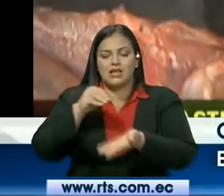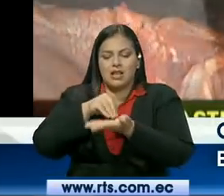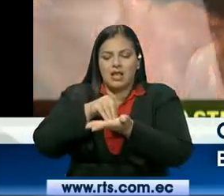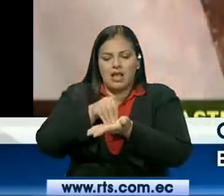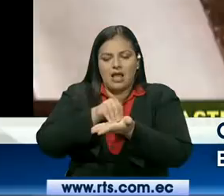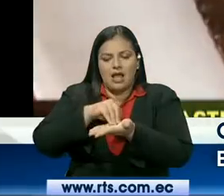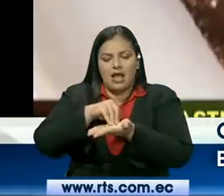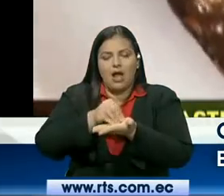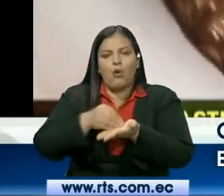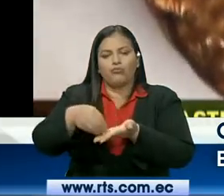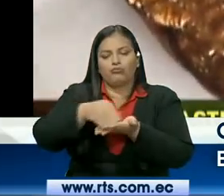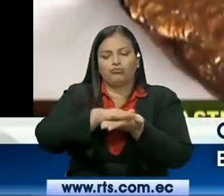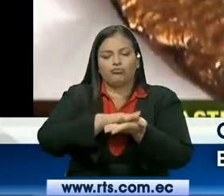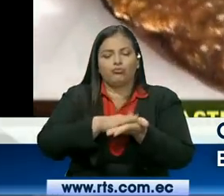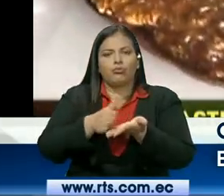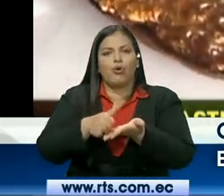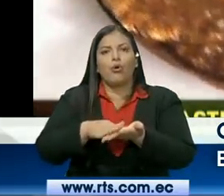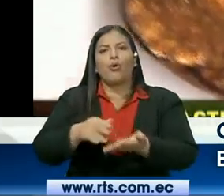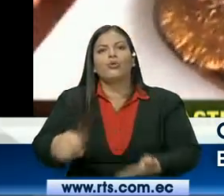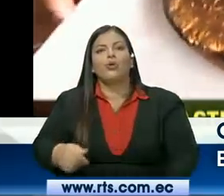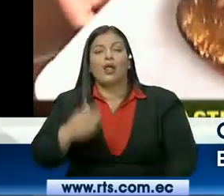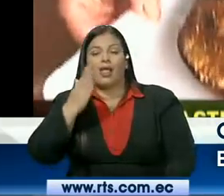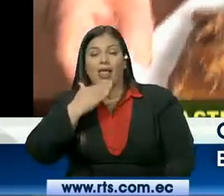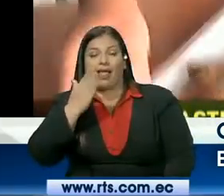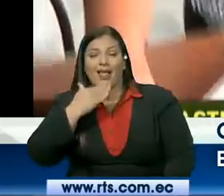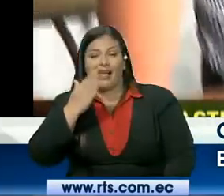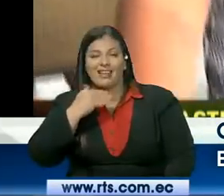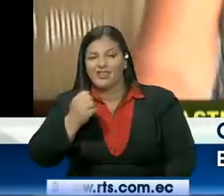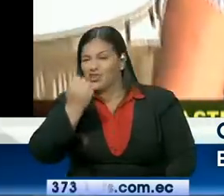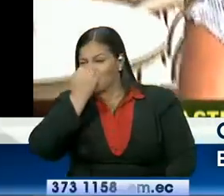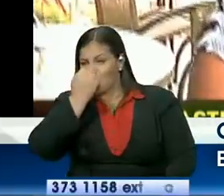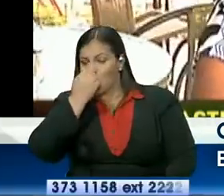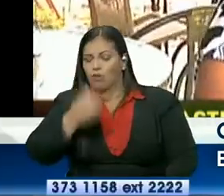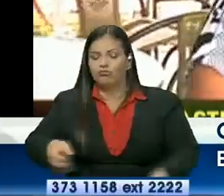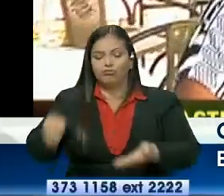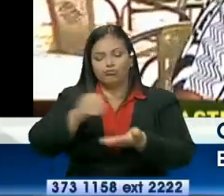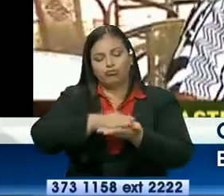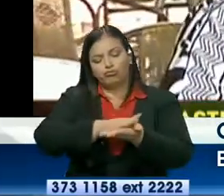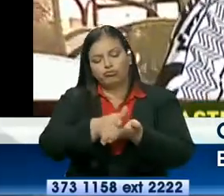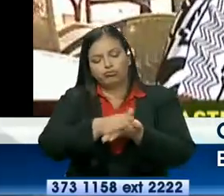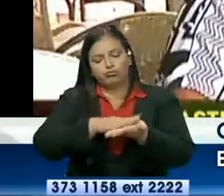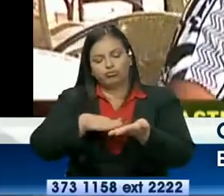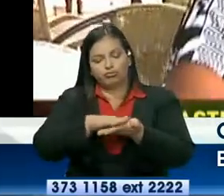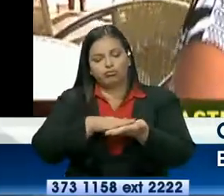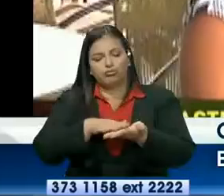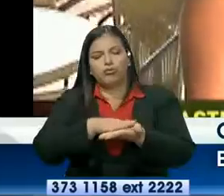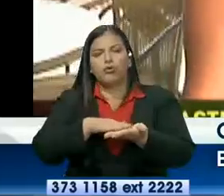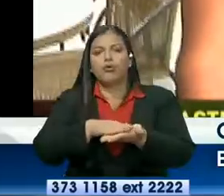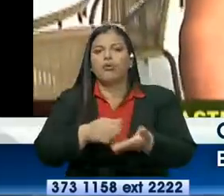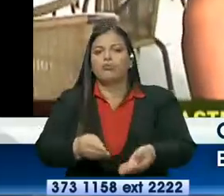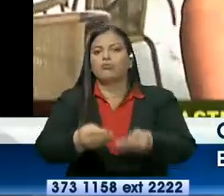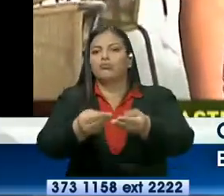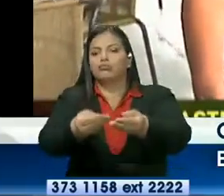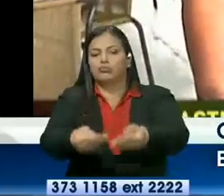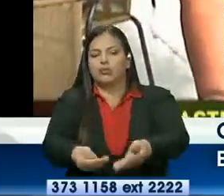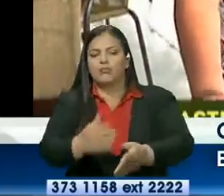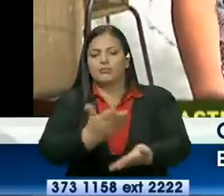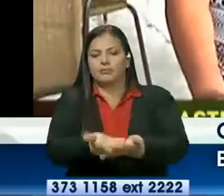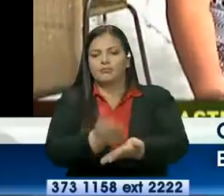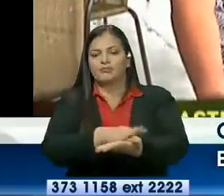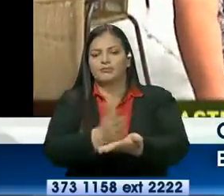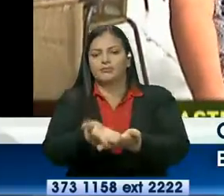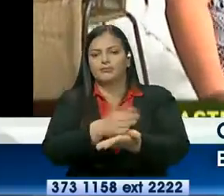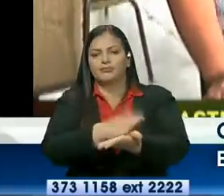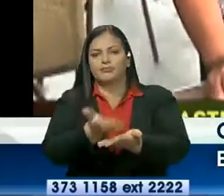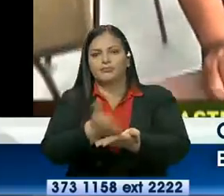moscas. Y aquí ya está la tilapia frita, ya para servirse. Esta tilapia